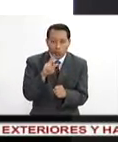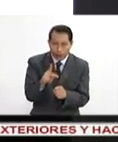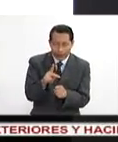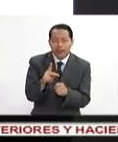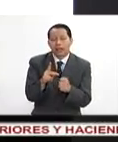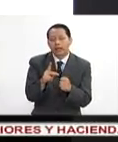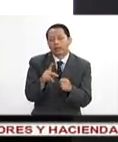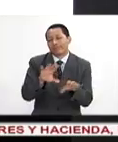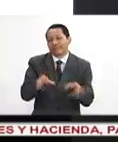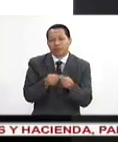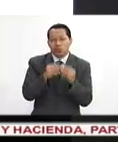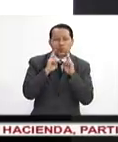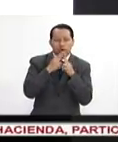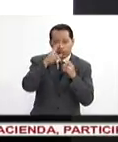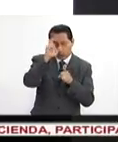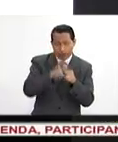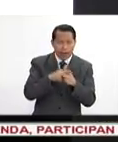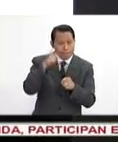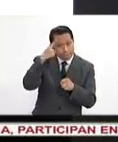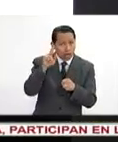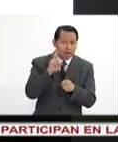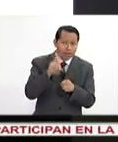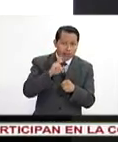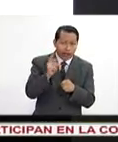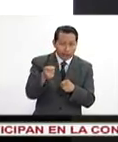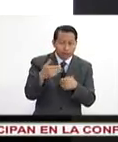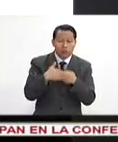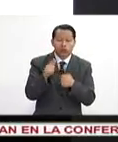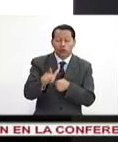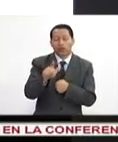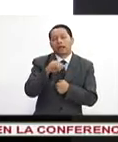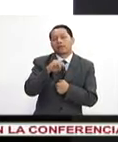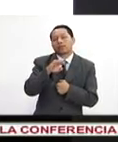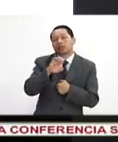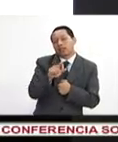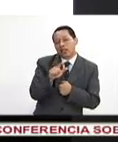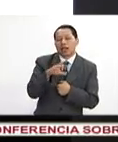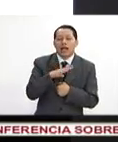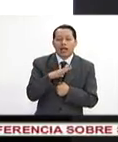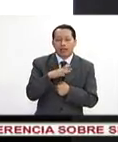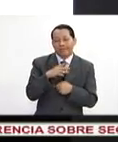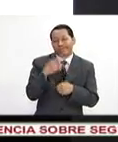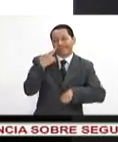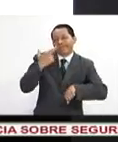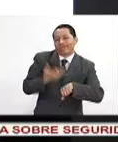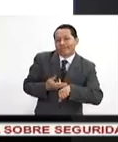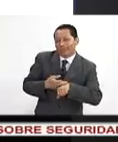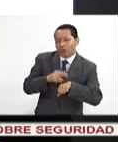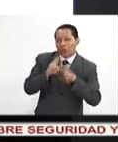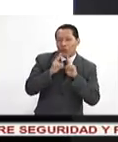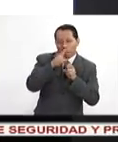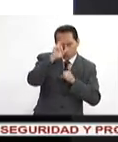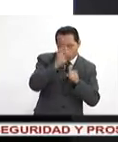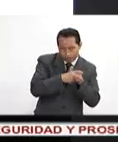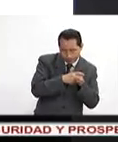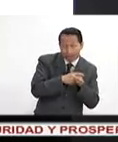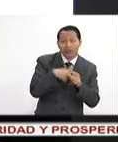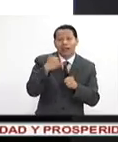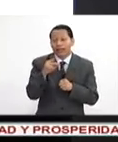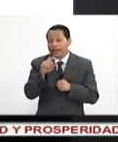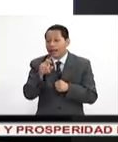Europea para lograr cualquier acuerdo. El lunes se van a reunir Michel Barnier, que es el encargado de la negociación de parte de la Unión Europea, y